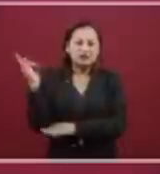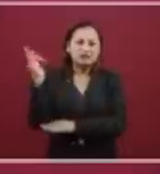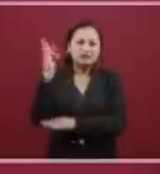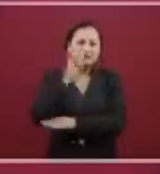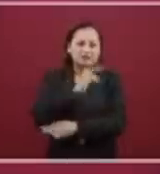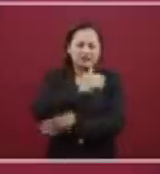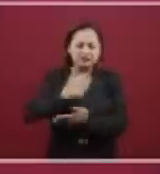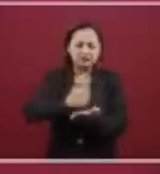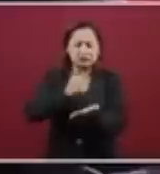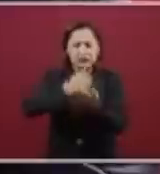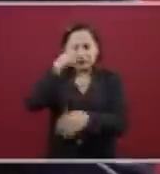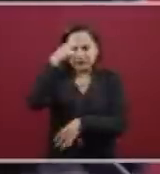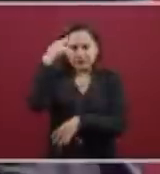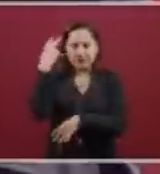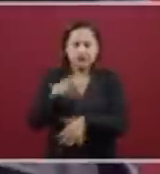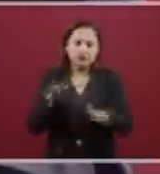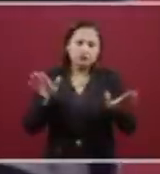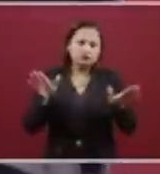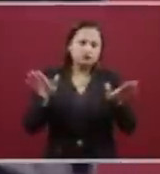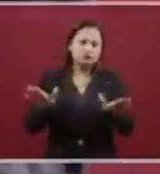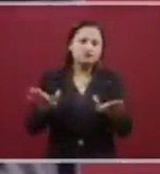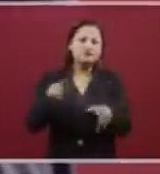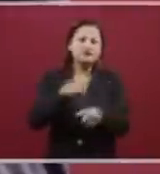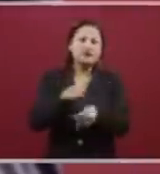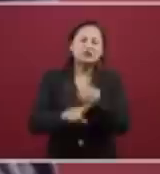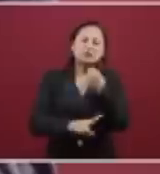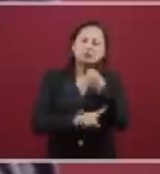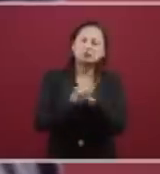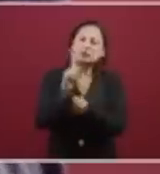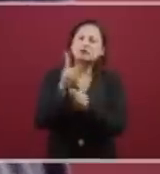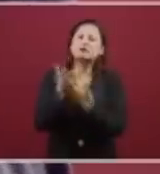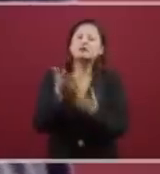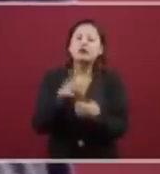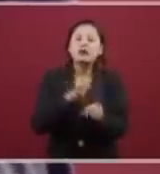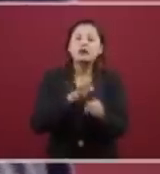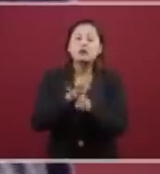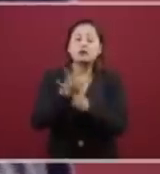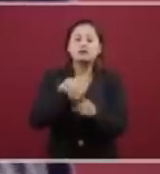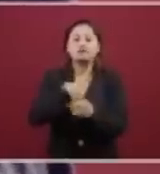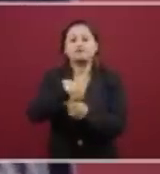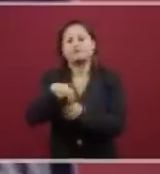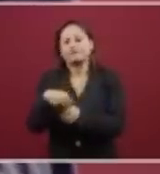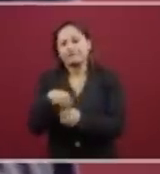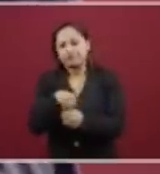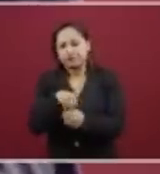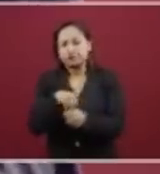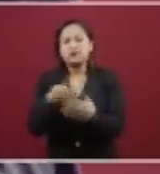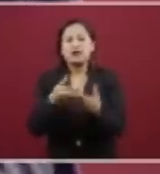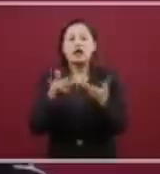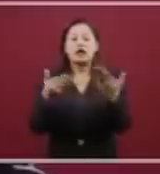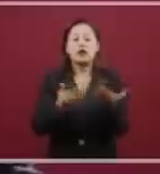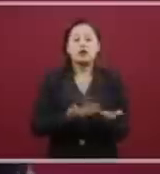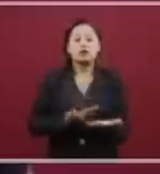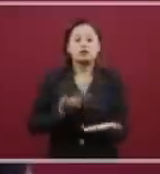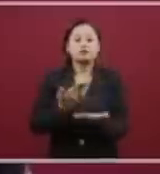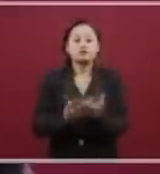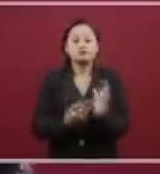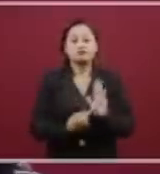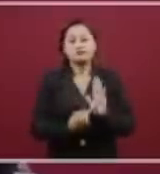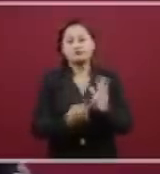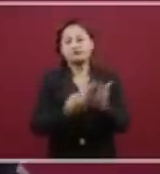cual es la propuesta o el proyecto alternativo de manera